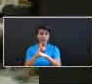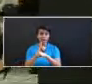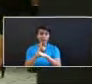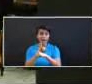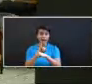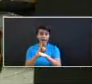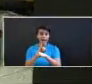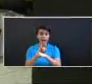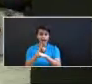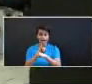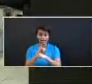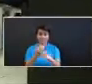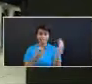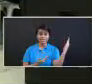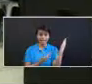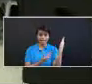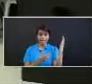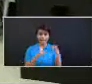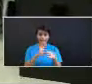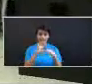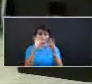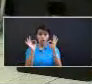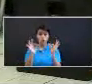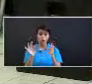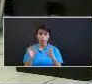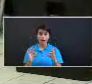correr de esa manera, servir de esa manera.